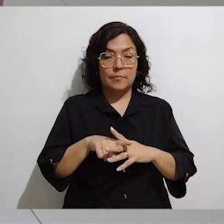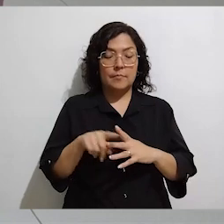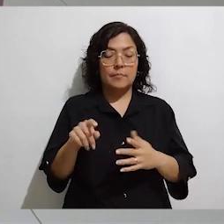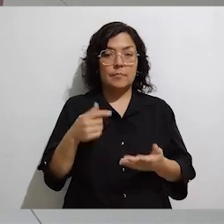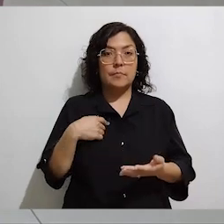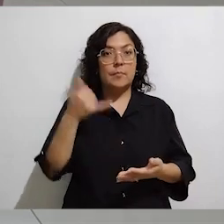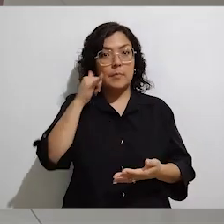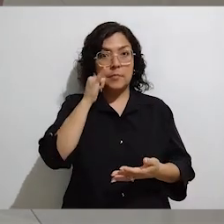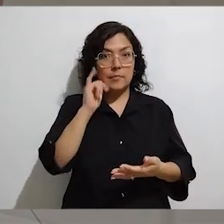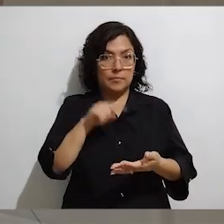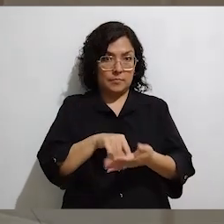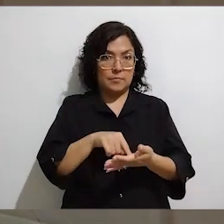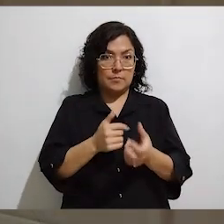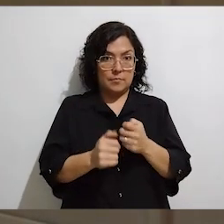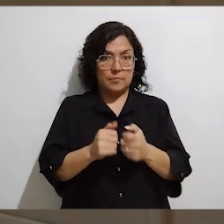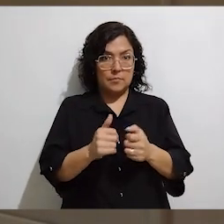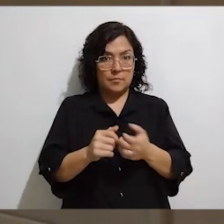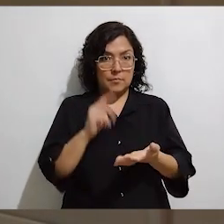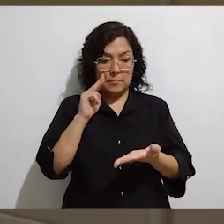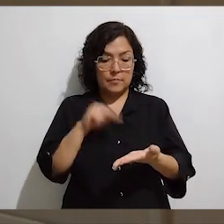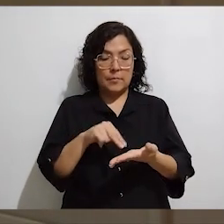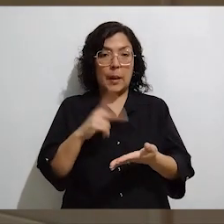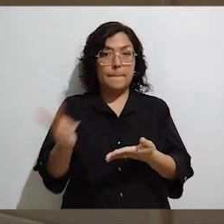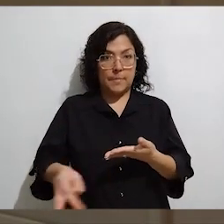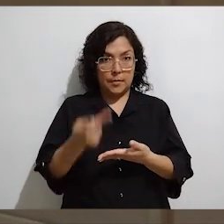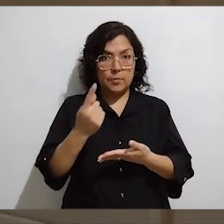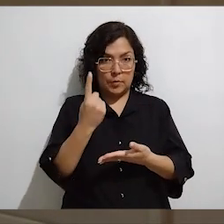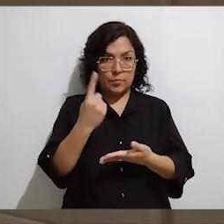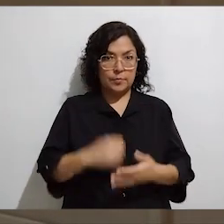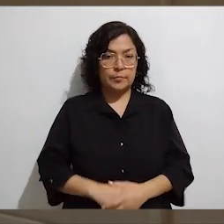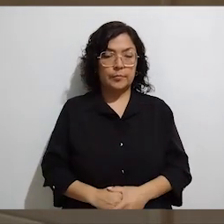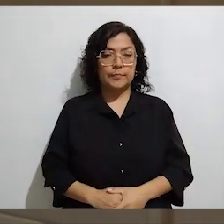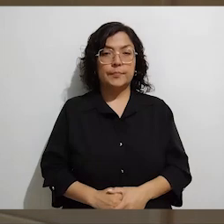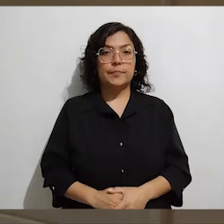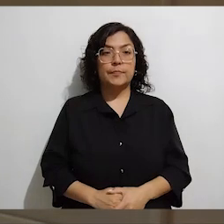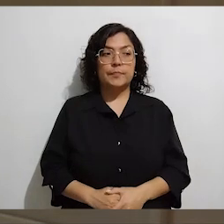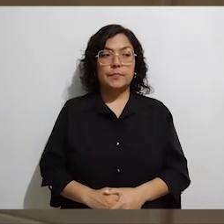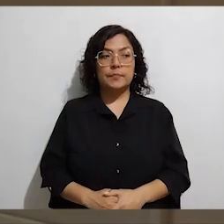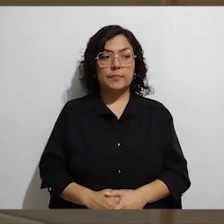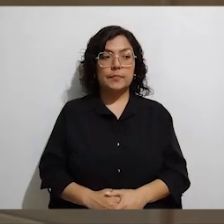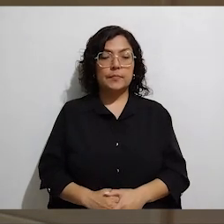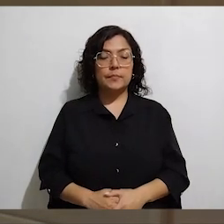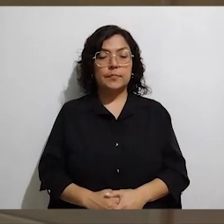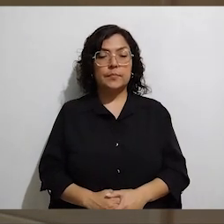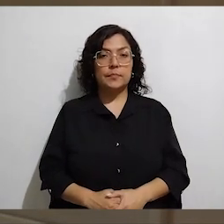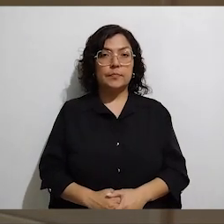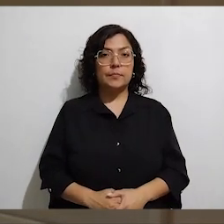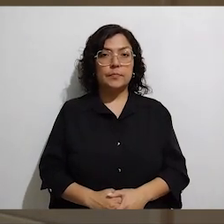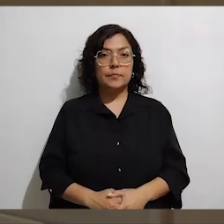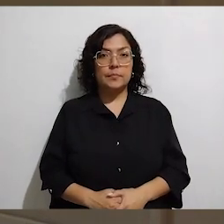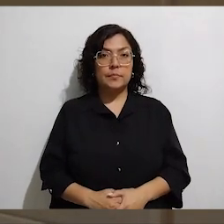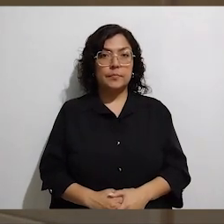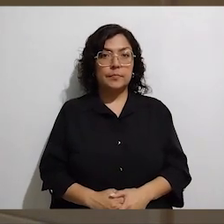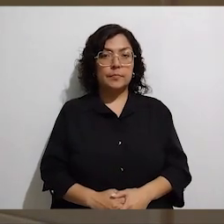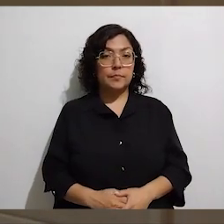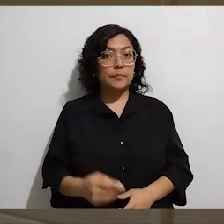teléfono celular, que además también nos sirve mucho como nuestra libreta de anotaciones. Y la primera pregunta que nos hacían, esta es